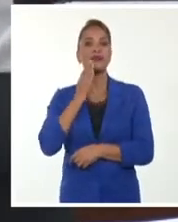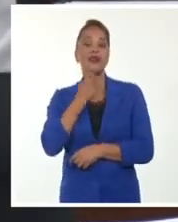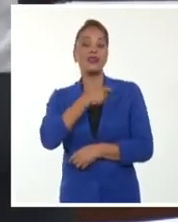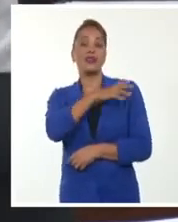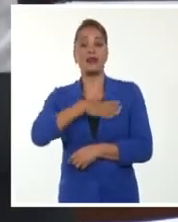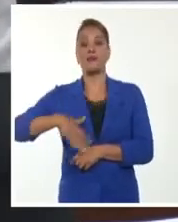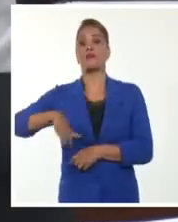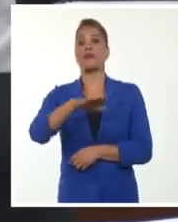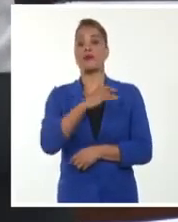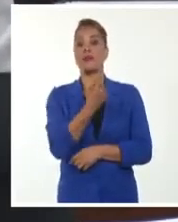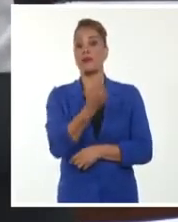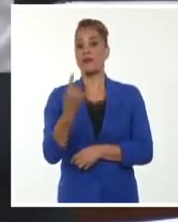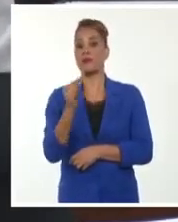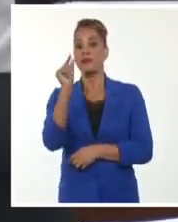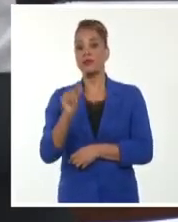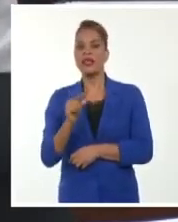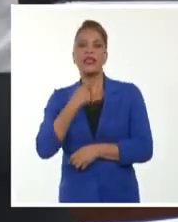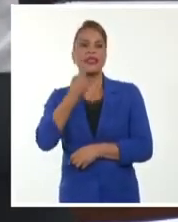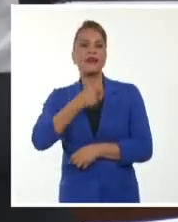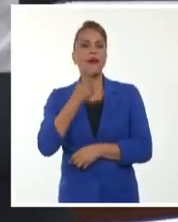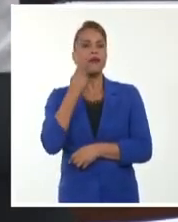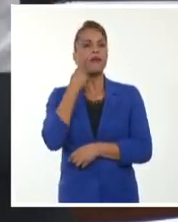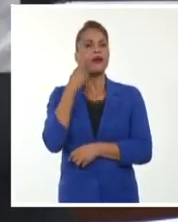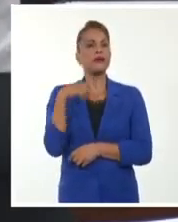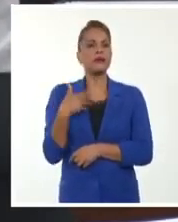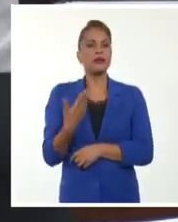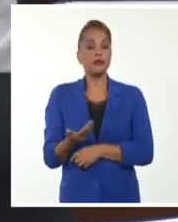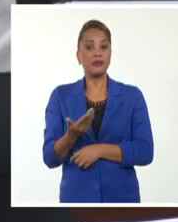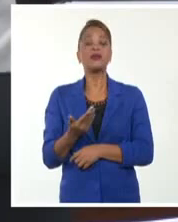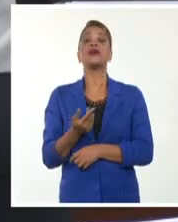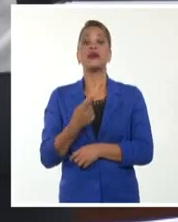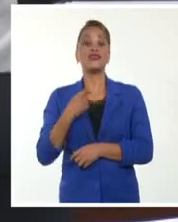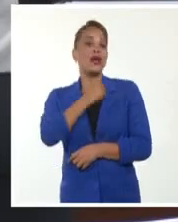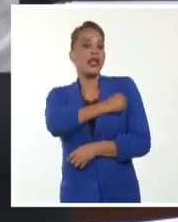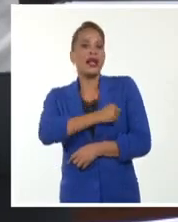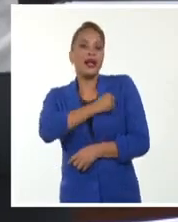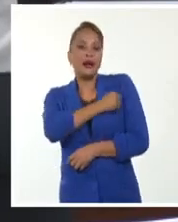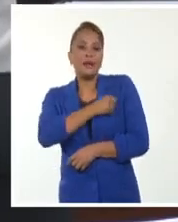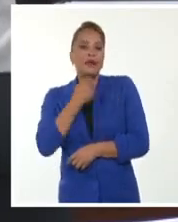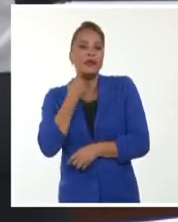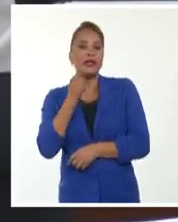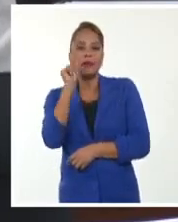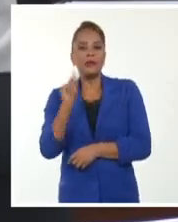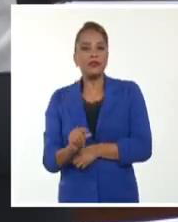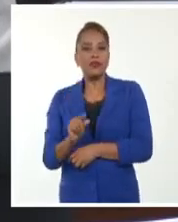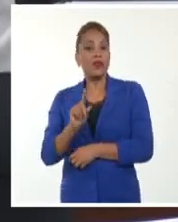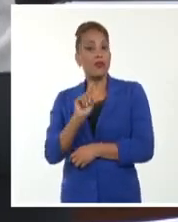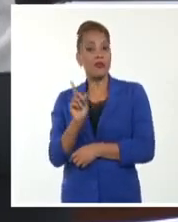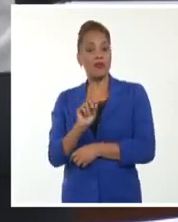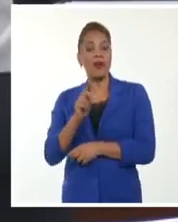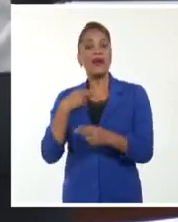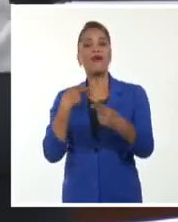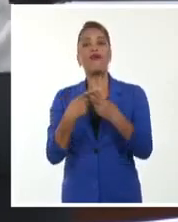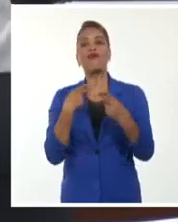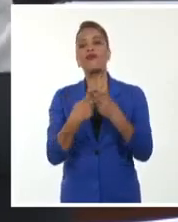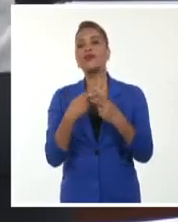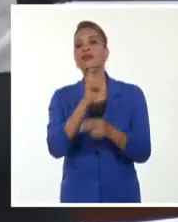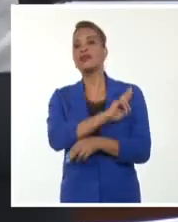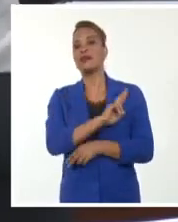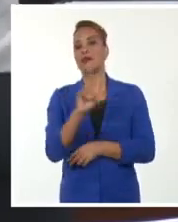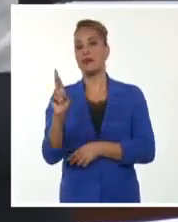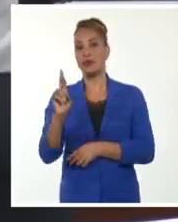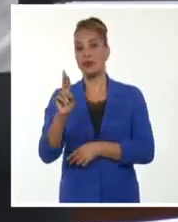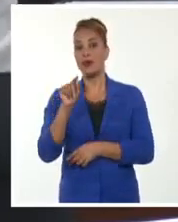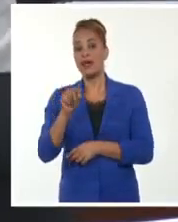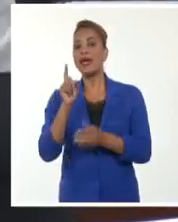uno de nosotros, lo que debemos apreciar no es el cariño a la persona, sino la confianza en la revolución,